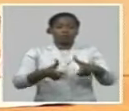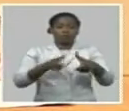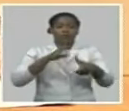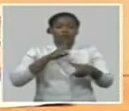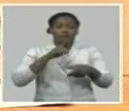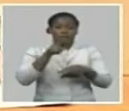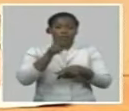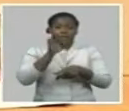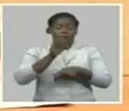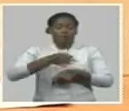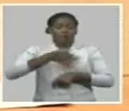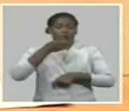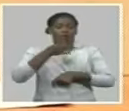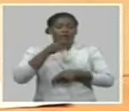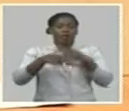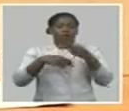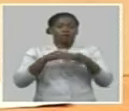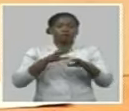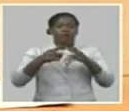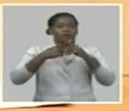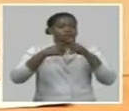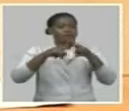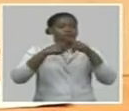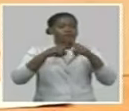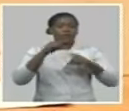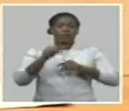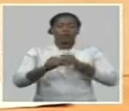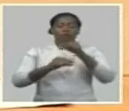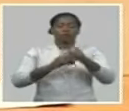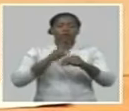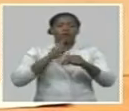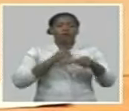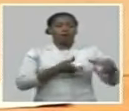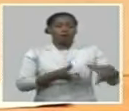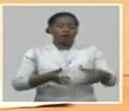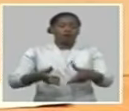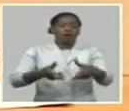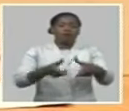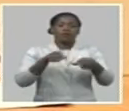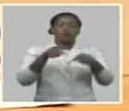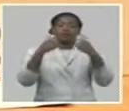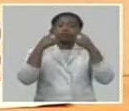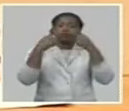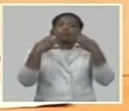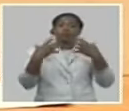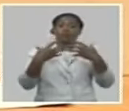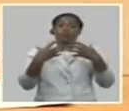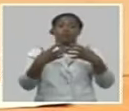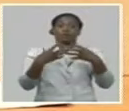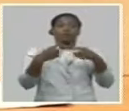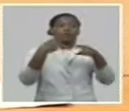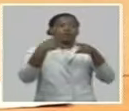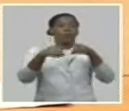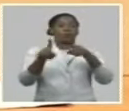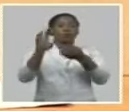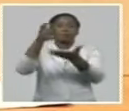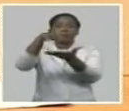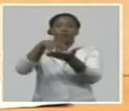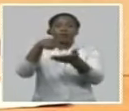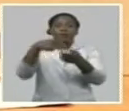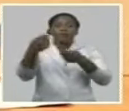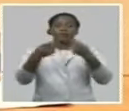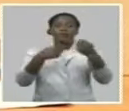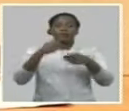siendo en materia del suministro agua la población es importante también son los puntos que se han creado para la venta de cloro a la